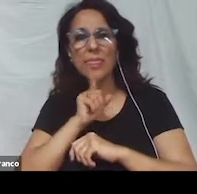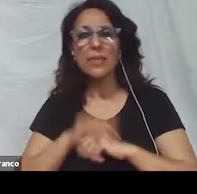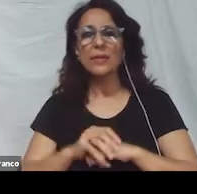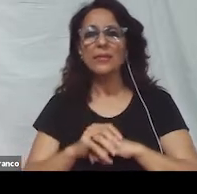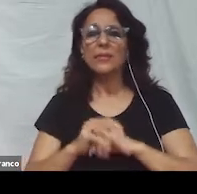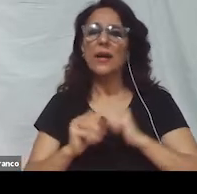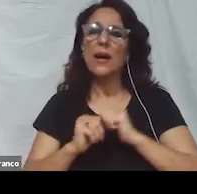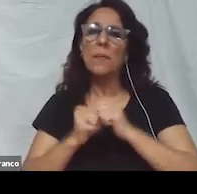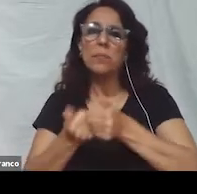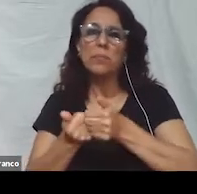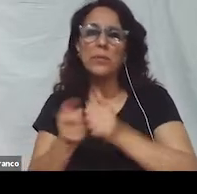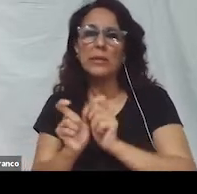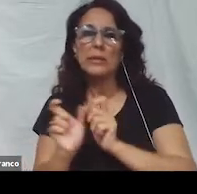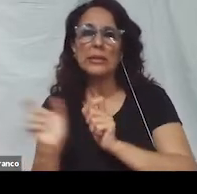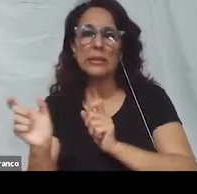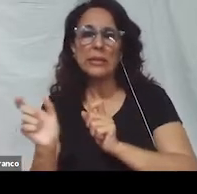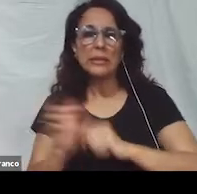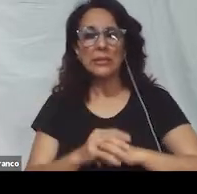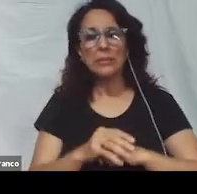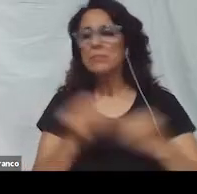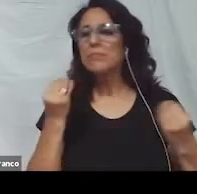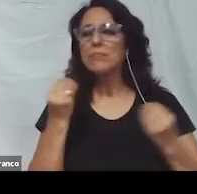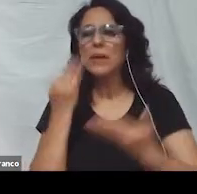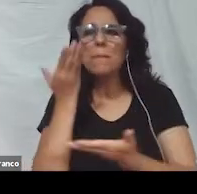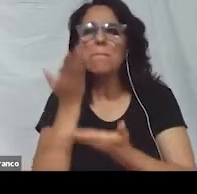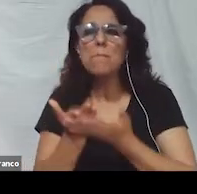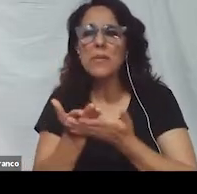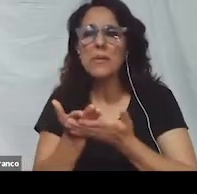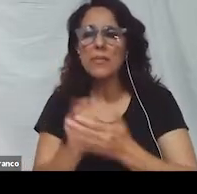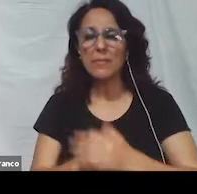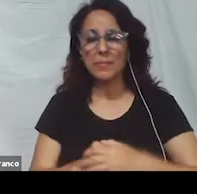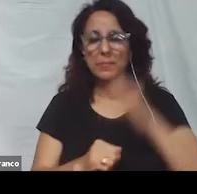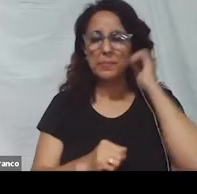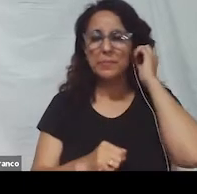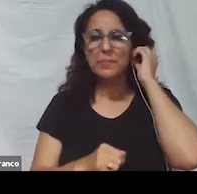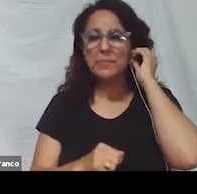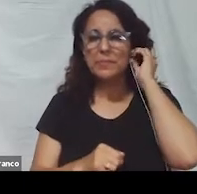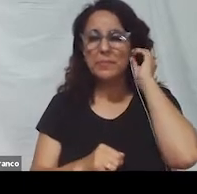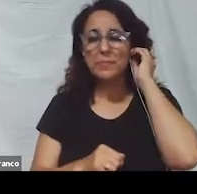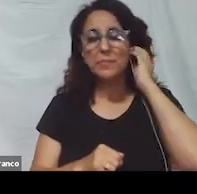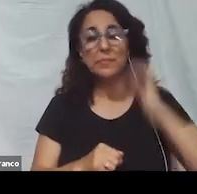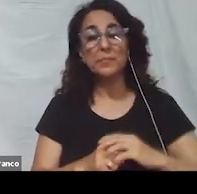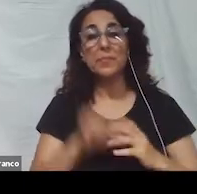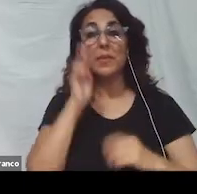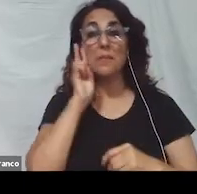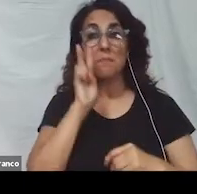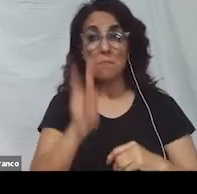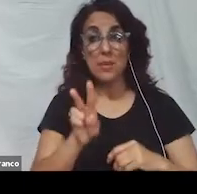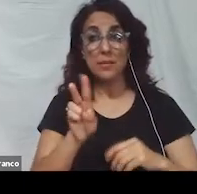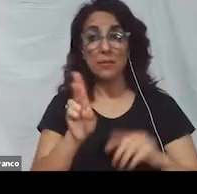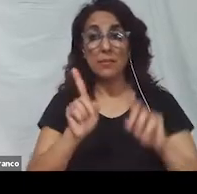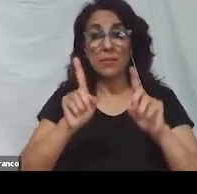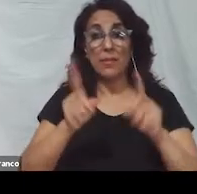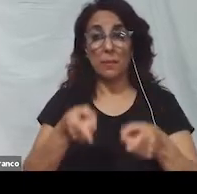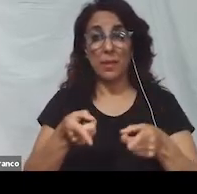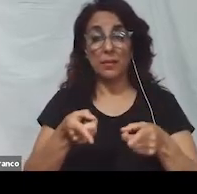que estamos pidiendo viene acompañado por una etiqueta que indica qué estamos pidiendo. ¿Ok? Observen